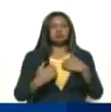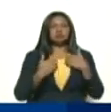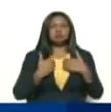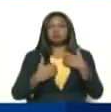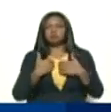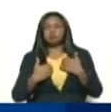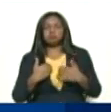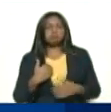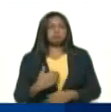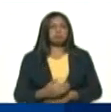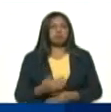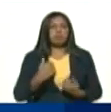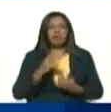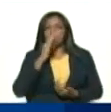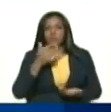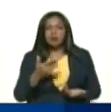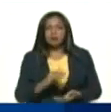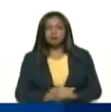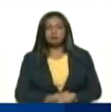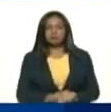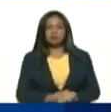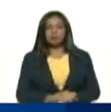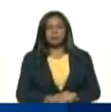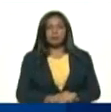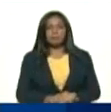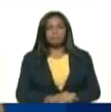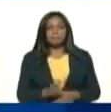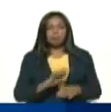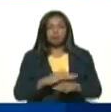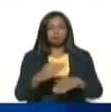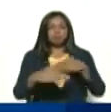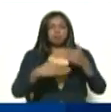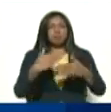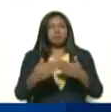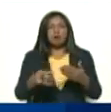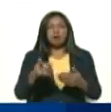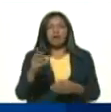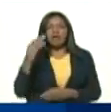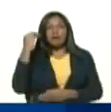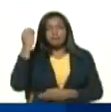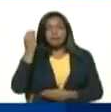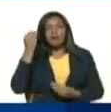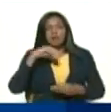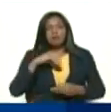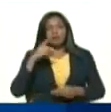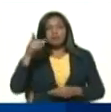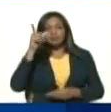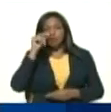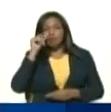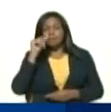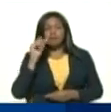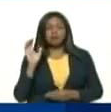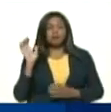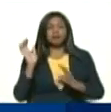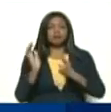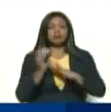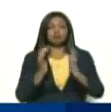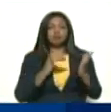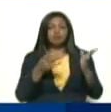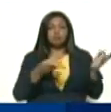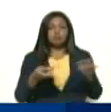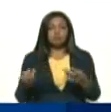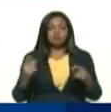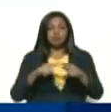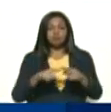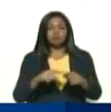molestan? Porque en la medida que creemos en ese Galileo de Nazaret, que nos invitó